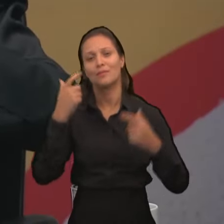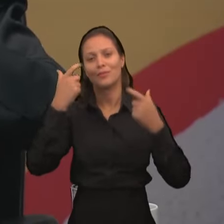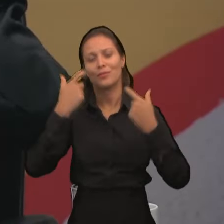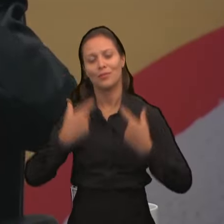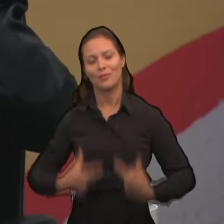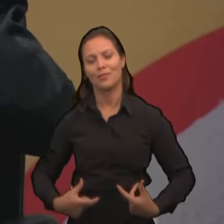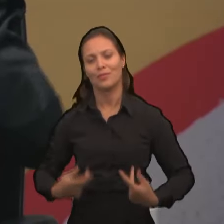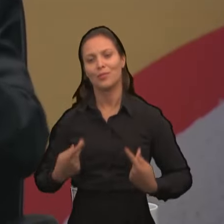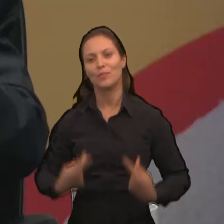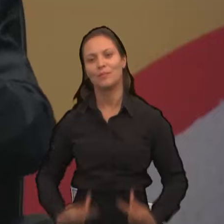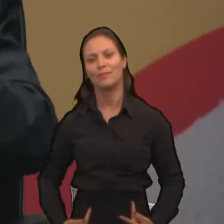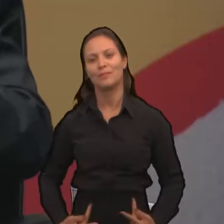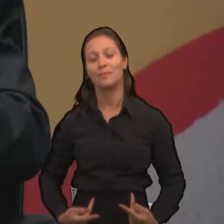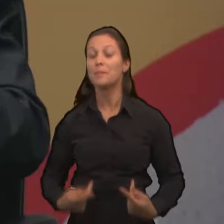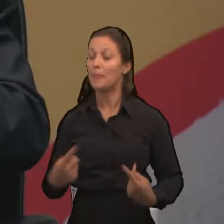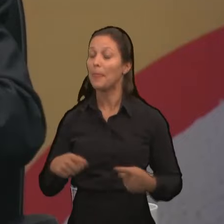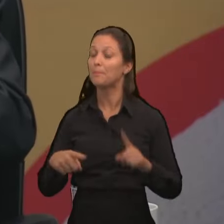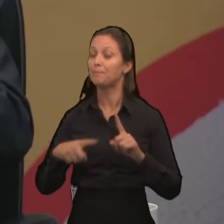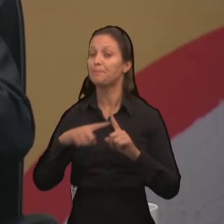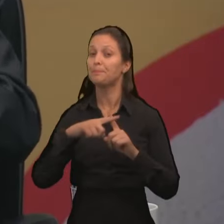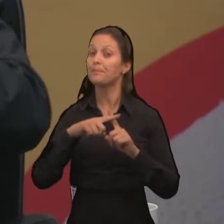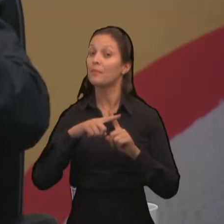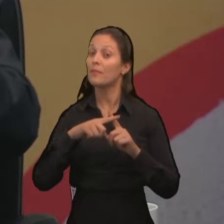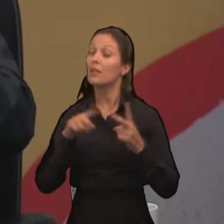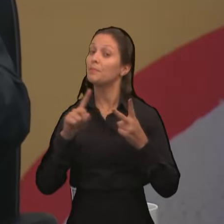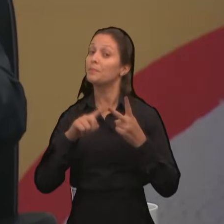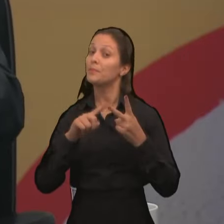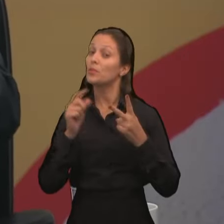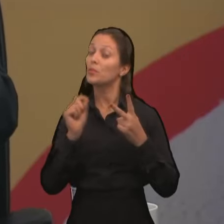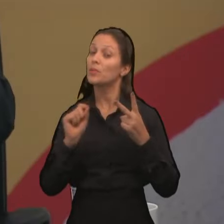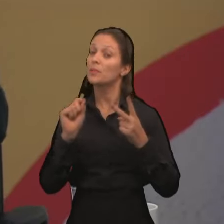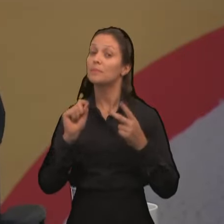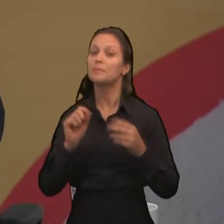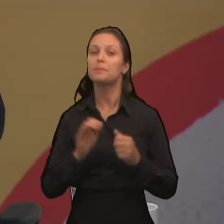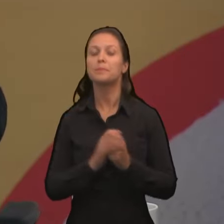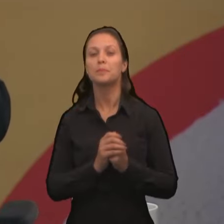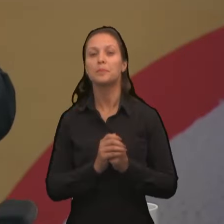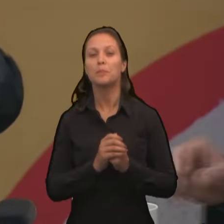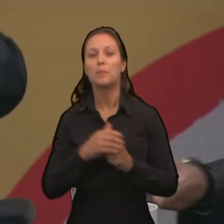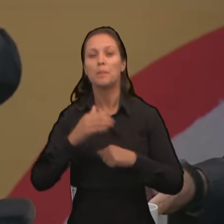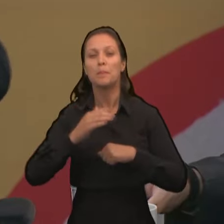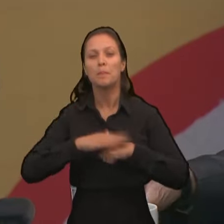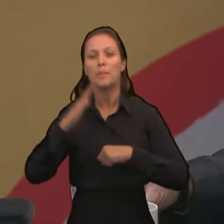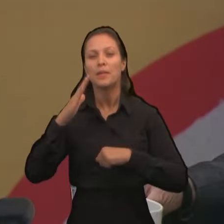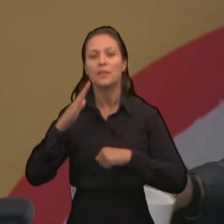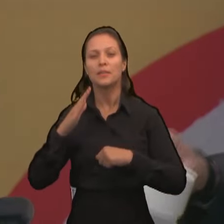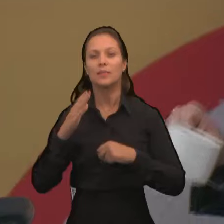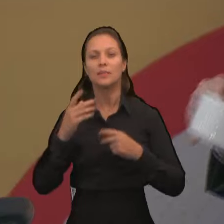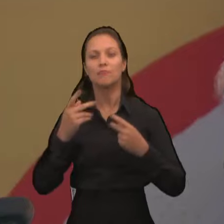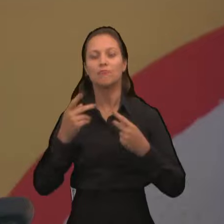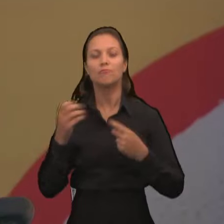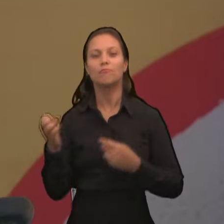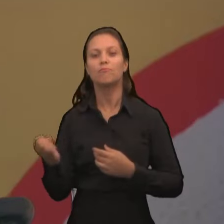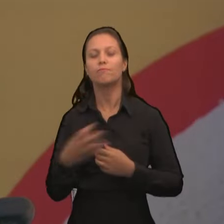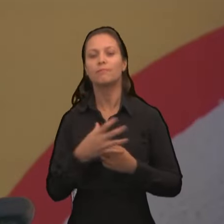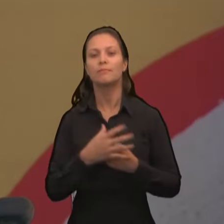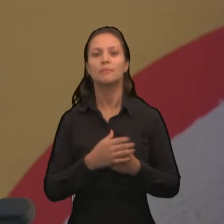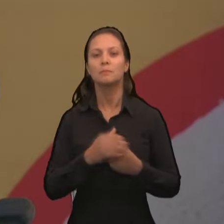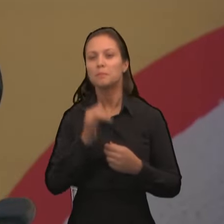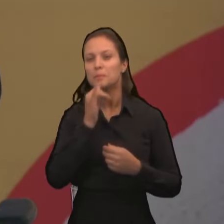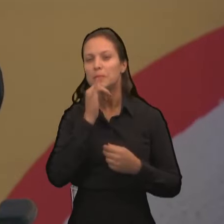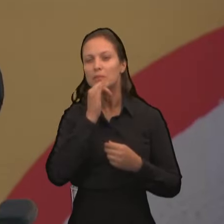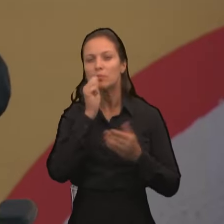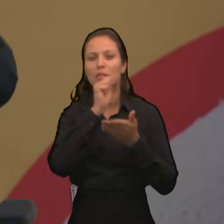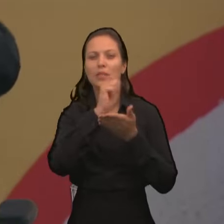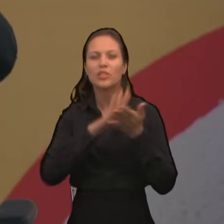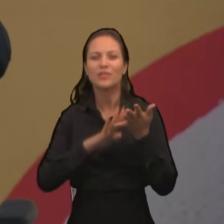la primer gran ventaja, el rasgo positivo. El segundo es una automatización más sofisticada y, por lo tanto,